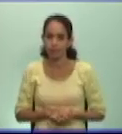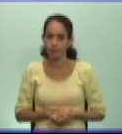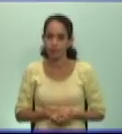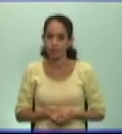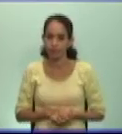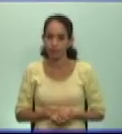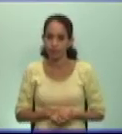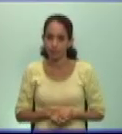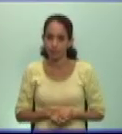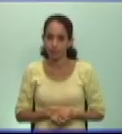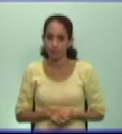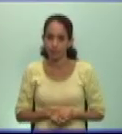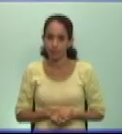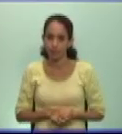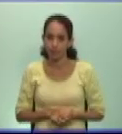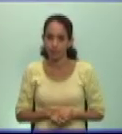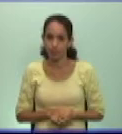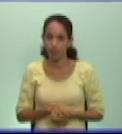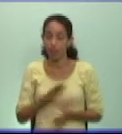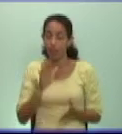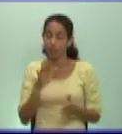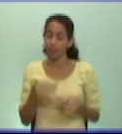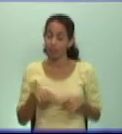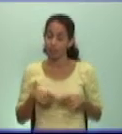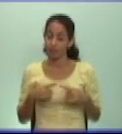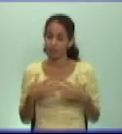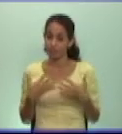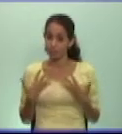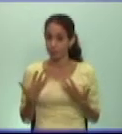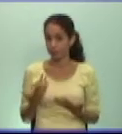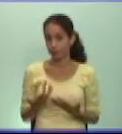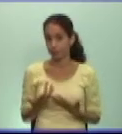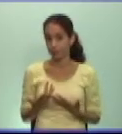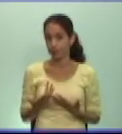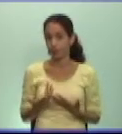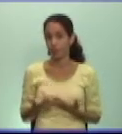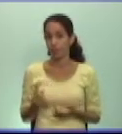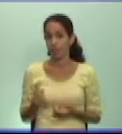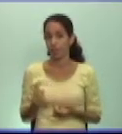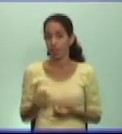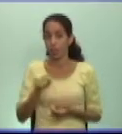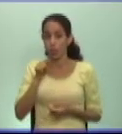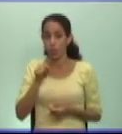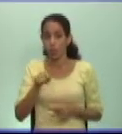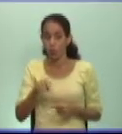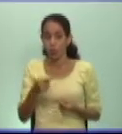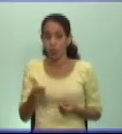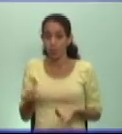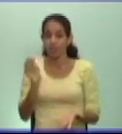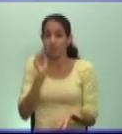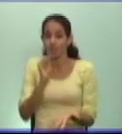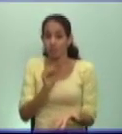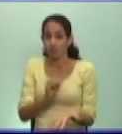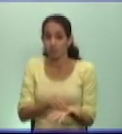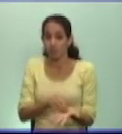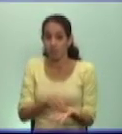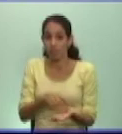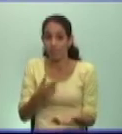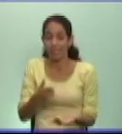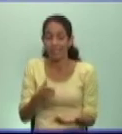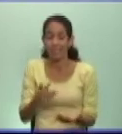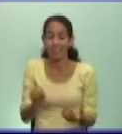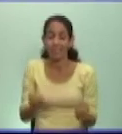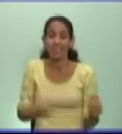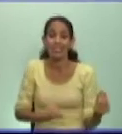etapa donde, debido a la gran crisis económica, debido a la aplicación de ese modelo neoliberal, hace que ocurra un